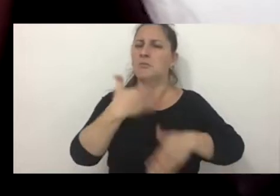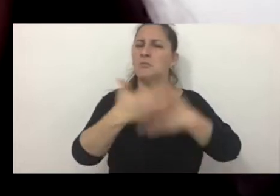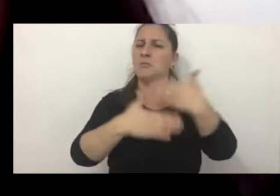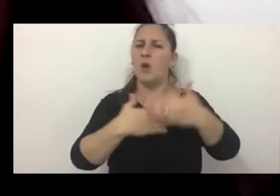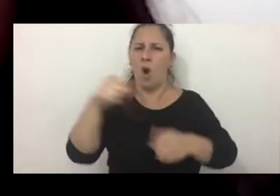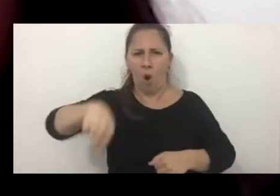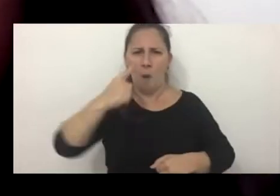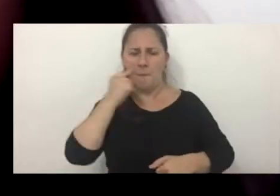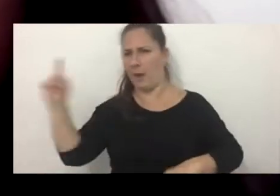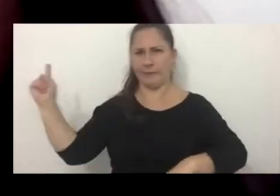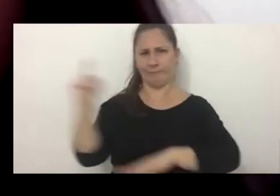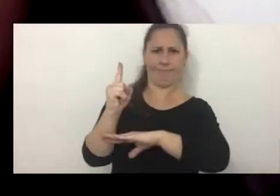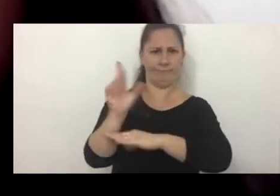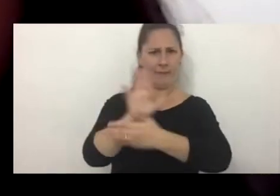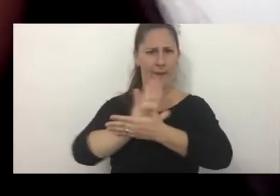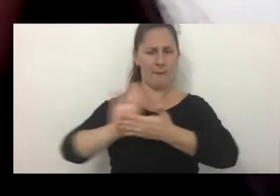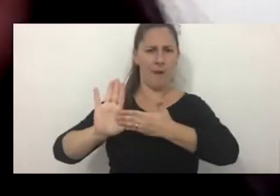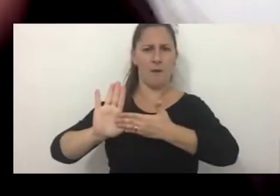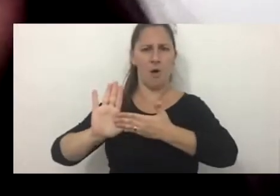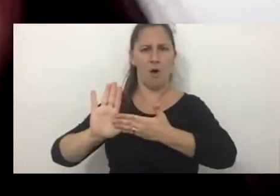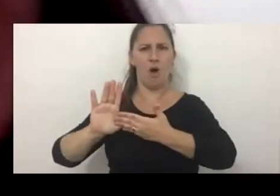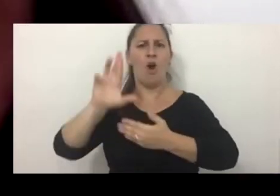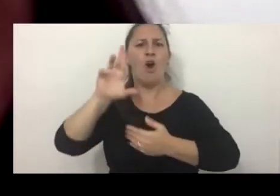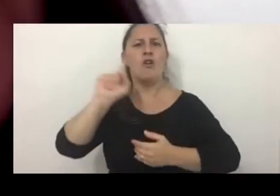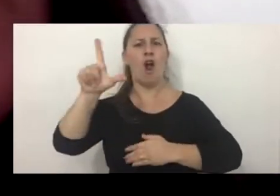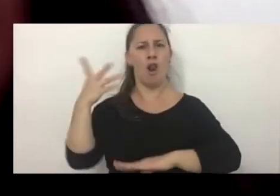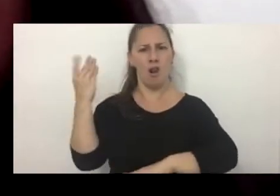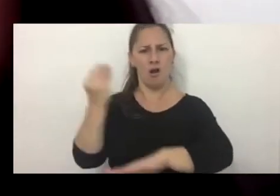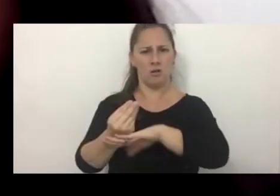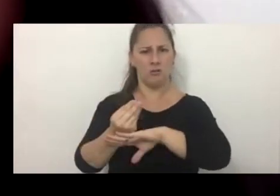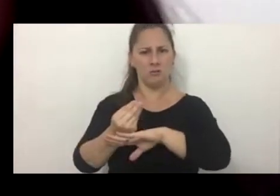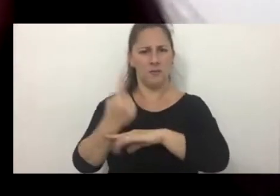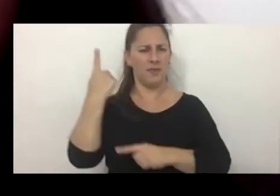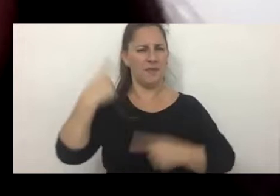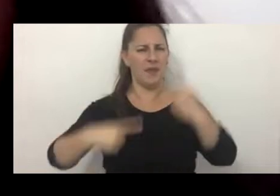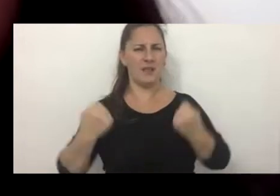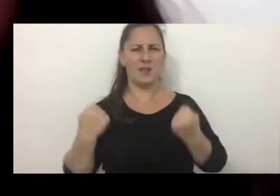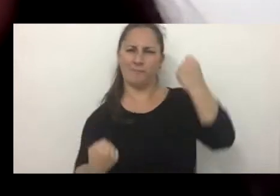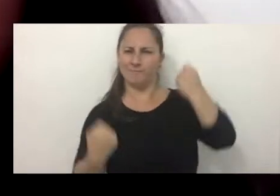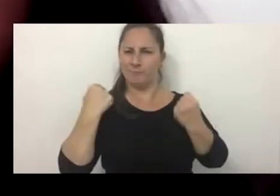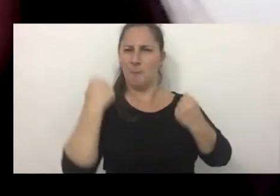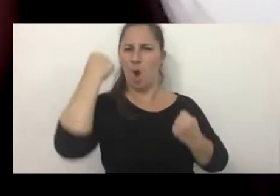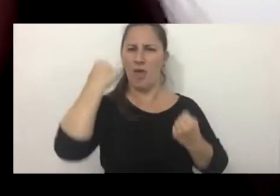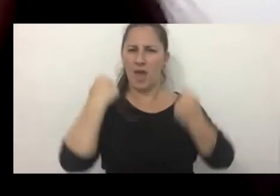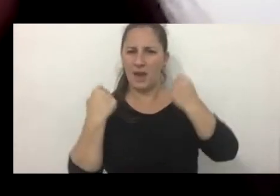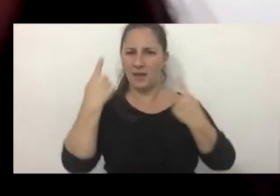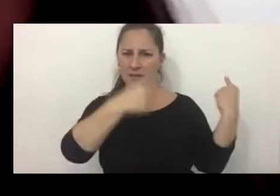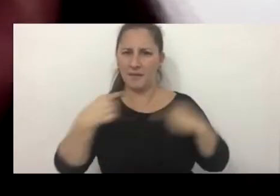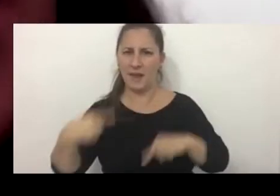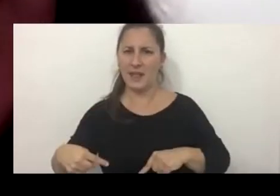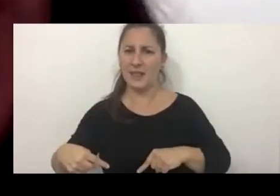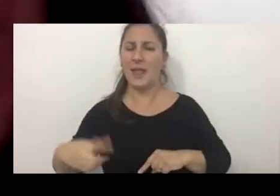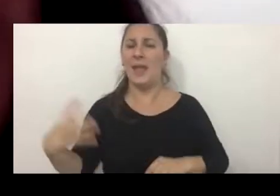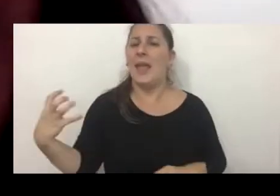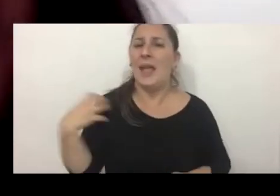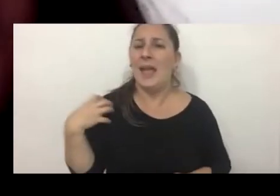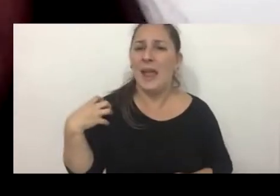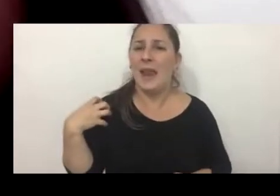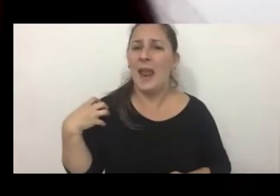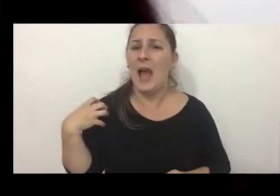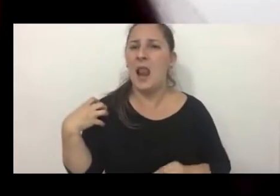poder, de lo que la naturaleza les expresaba en el cuerpo, ¿no? Al atravesar el nacimiento. Y en general la mujer que acompañaba